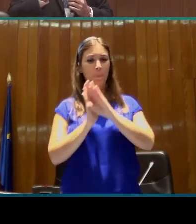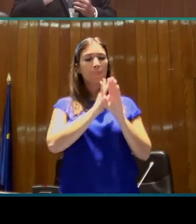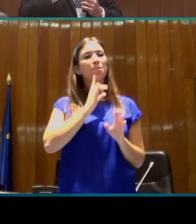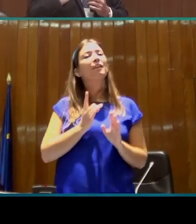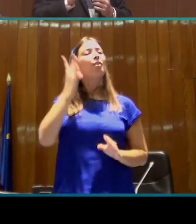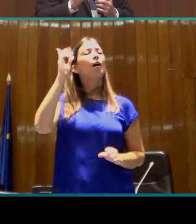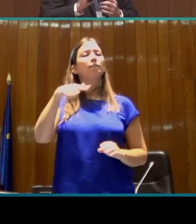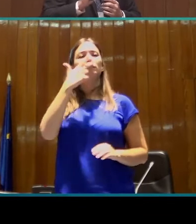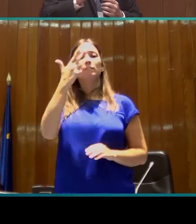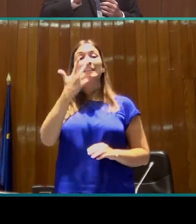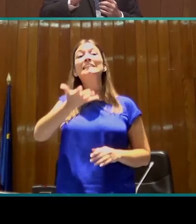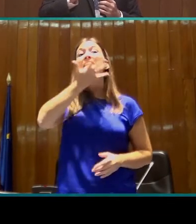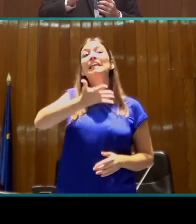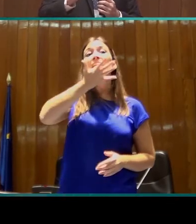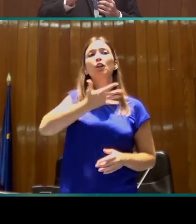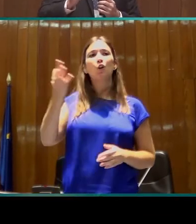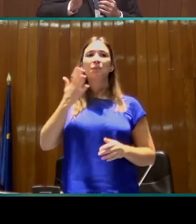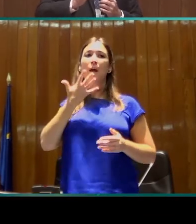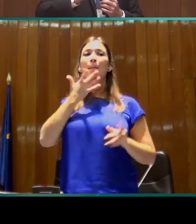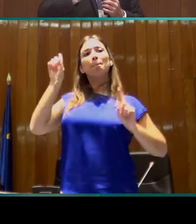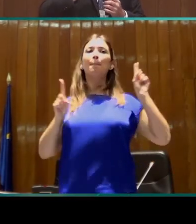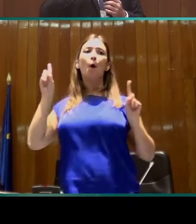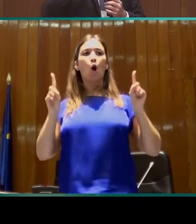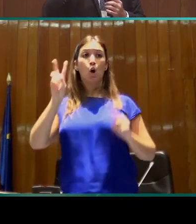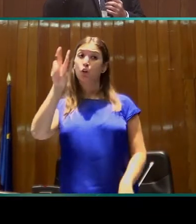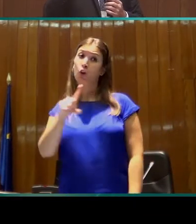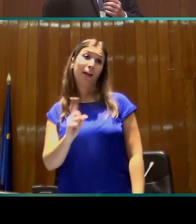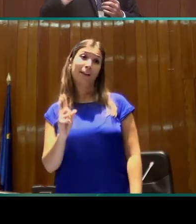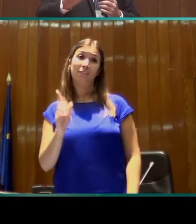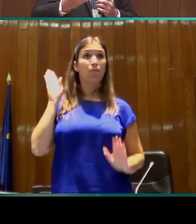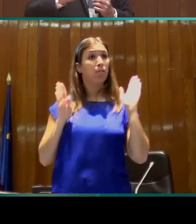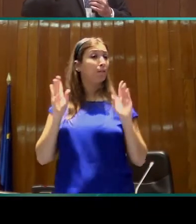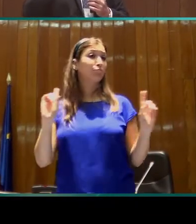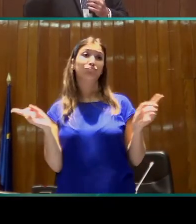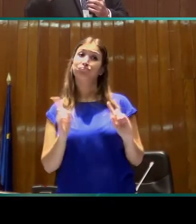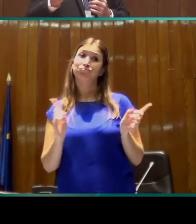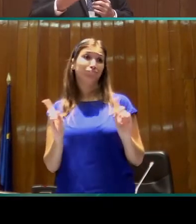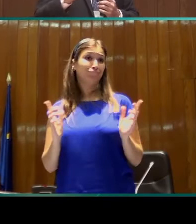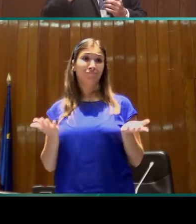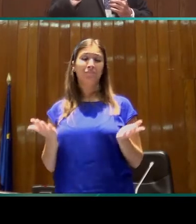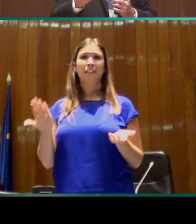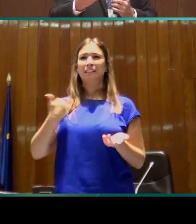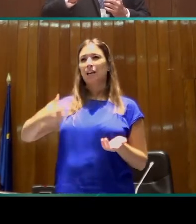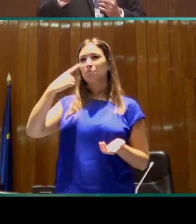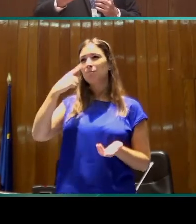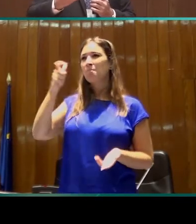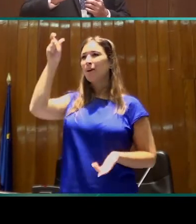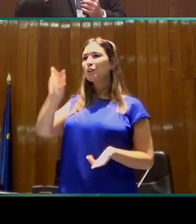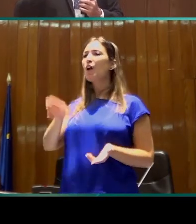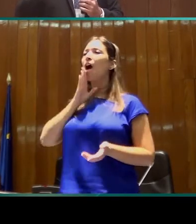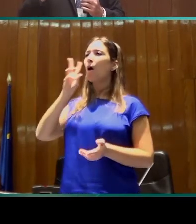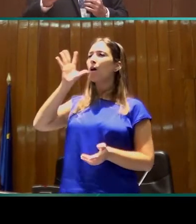interesante es que los signos no son pantomimas, es decir, que después de estar viendo